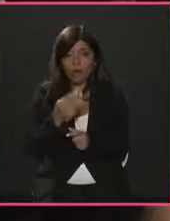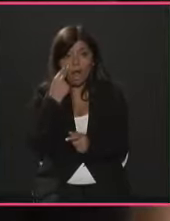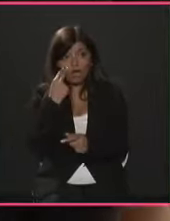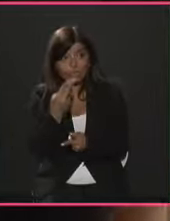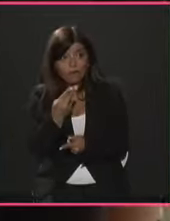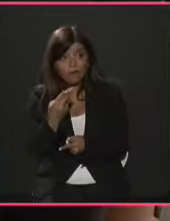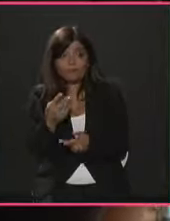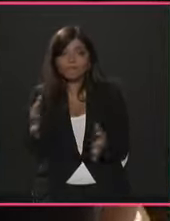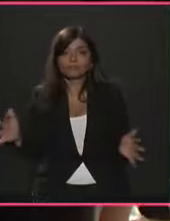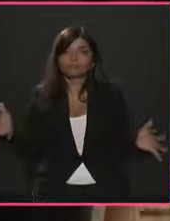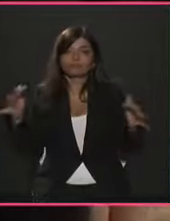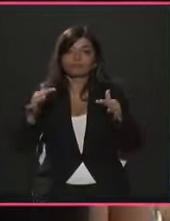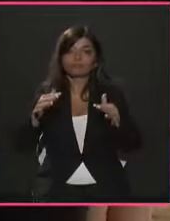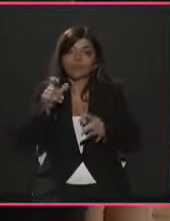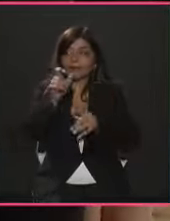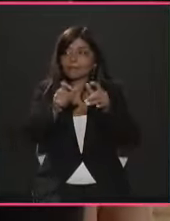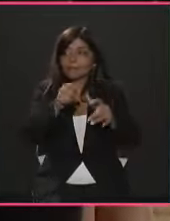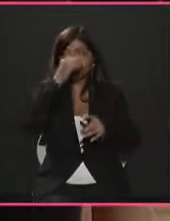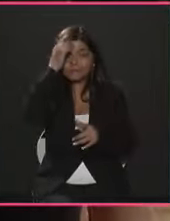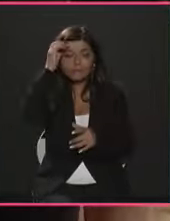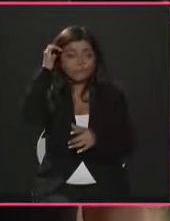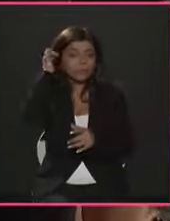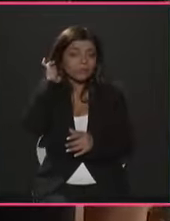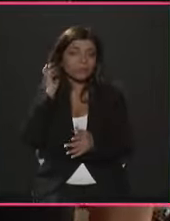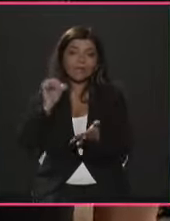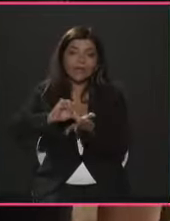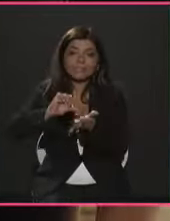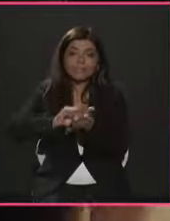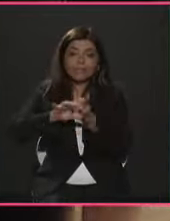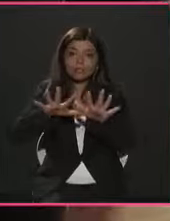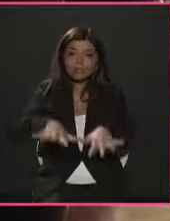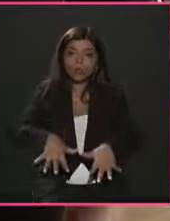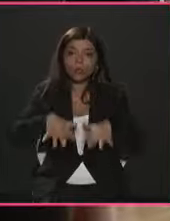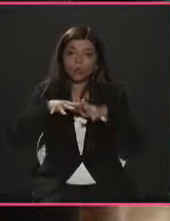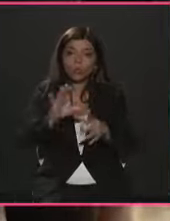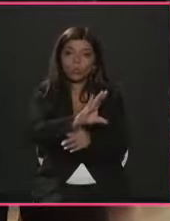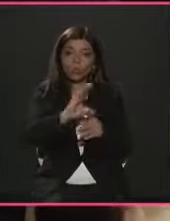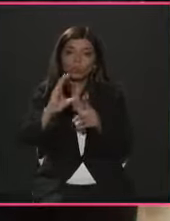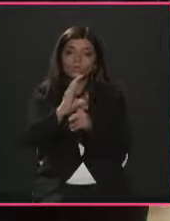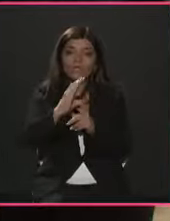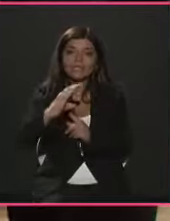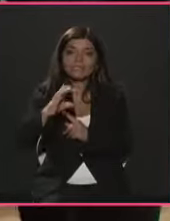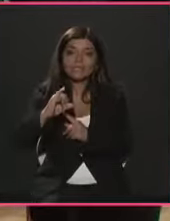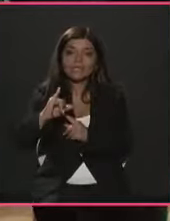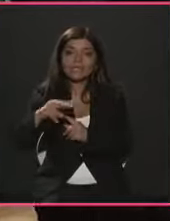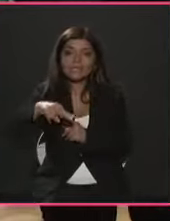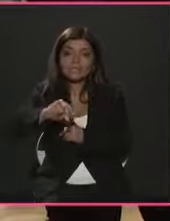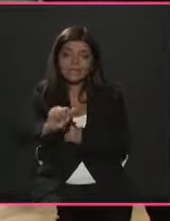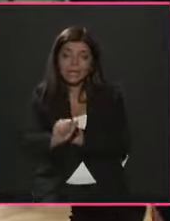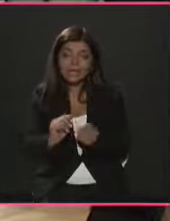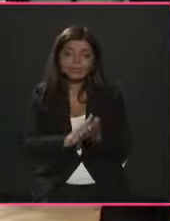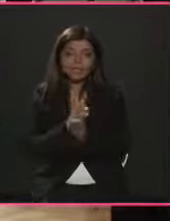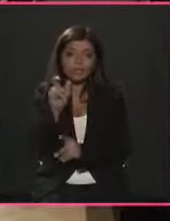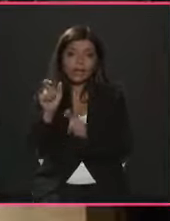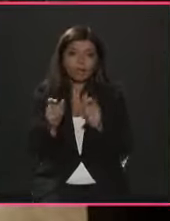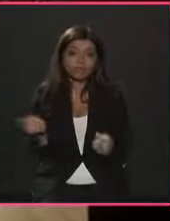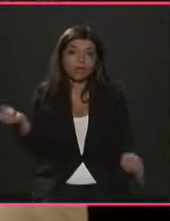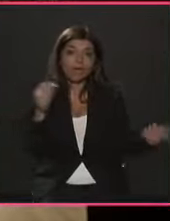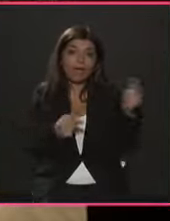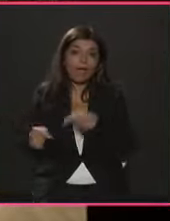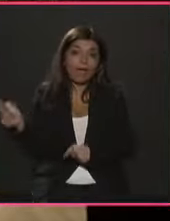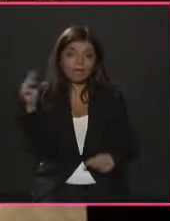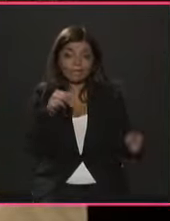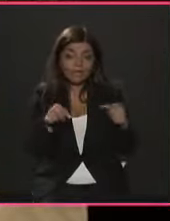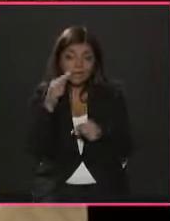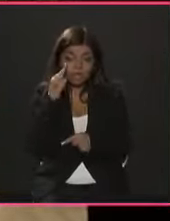en imágenes es justamente lo que se está viviendo acá en el centro cultural seina en donde todas las personas han venido hasta acá para poder